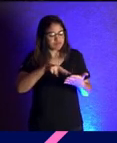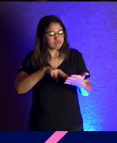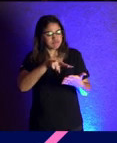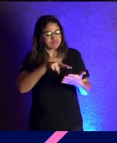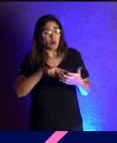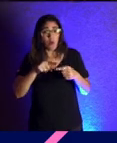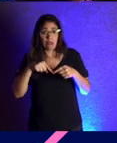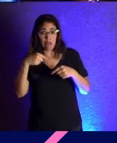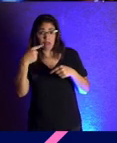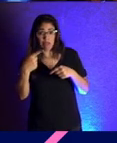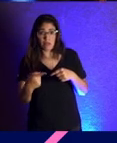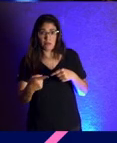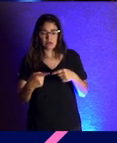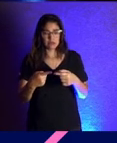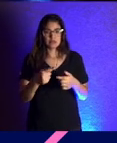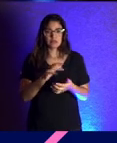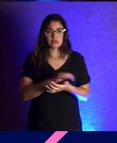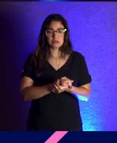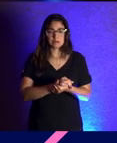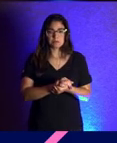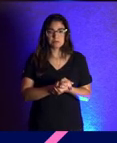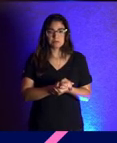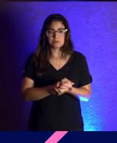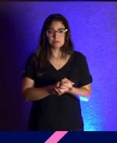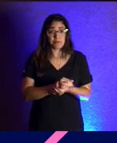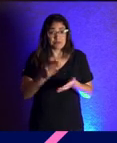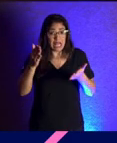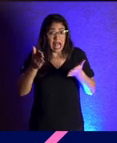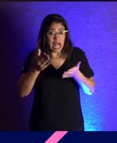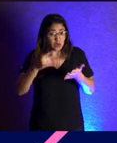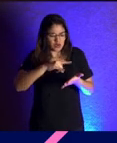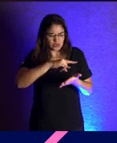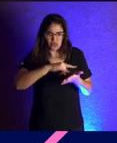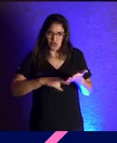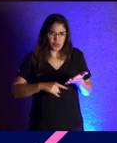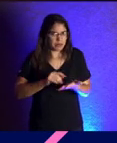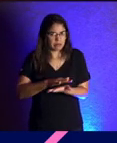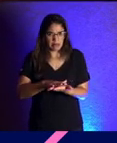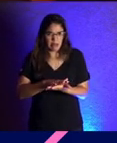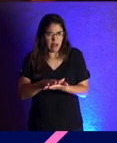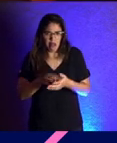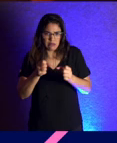comentar como uno que se está cortando el acceso a